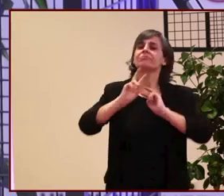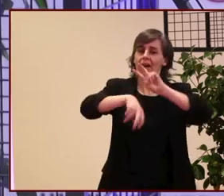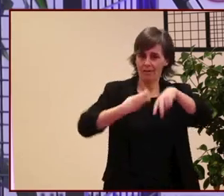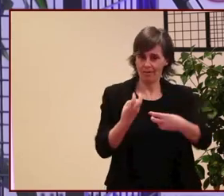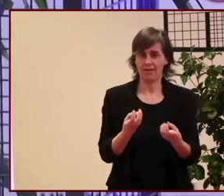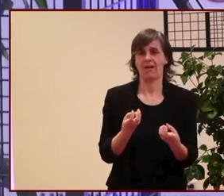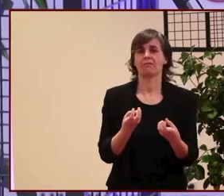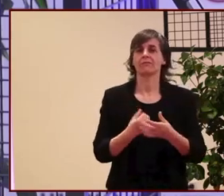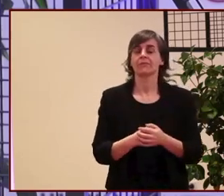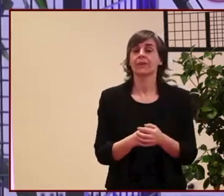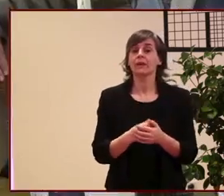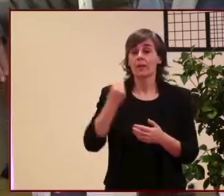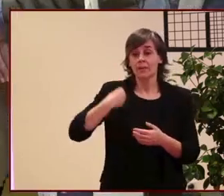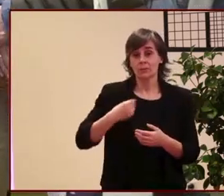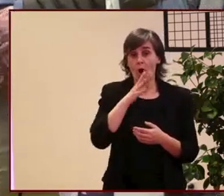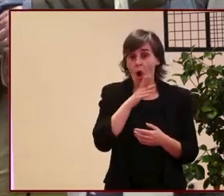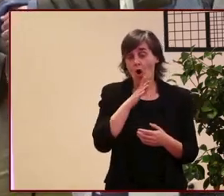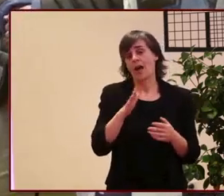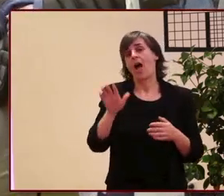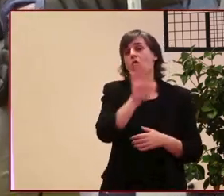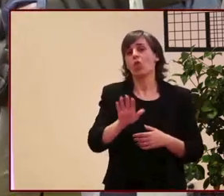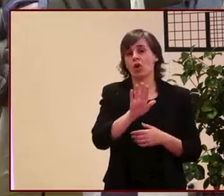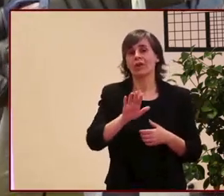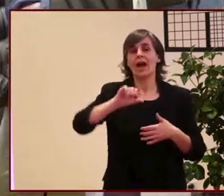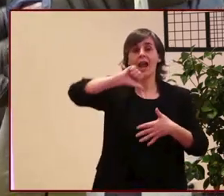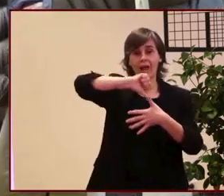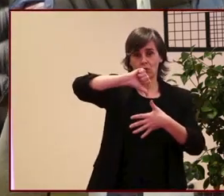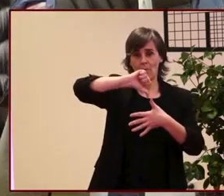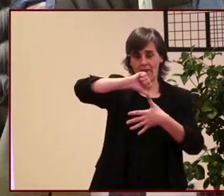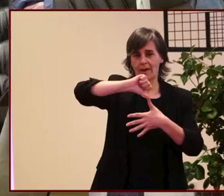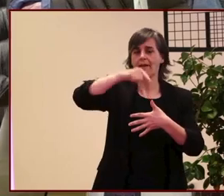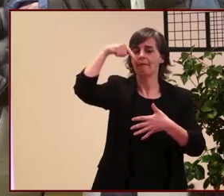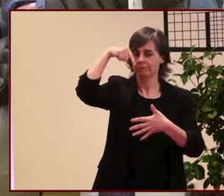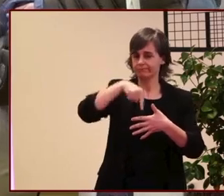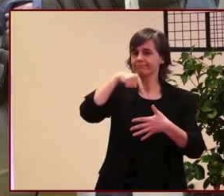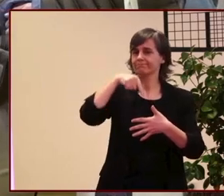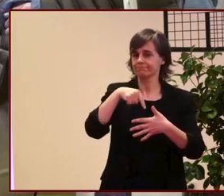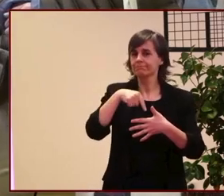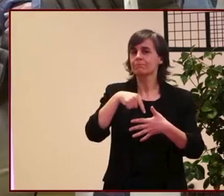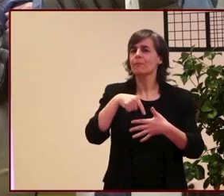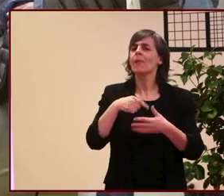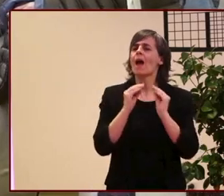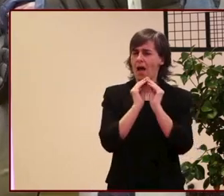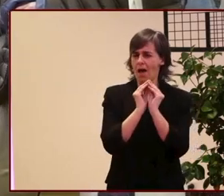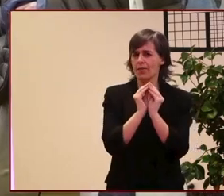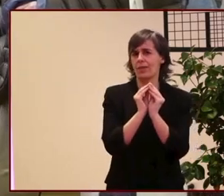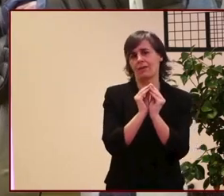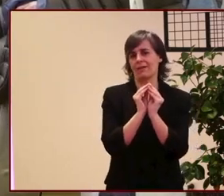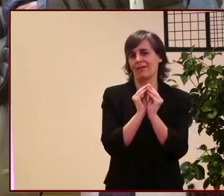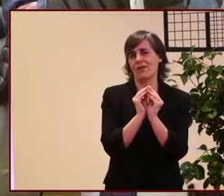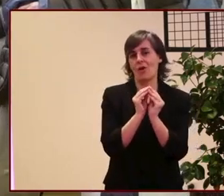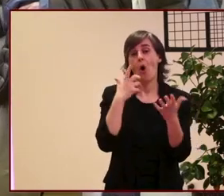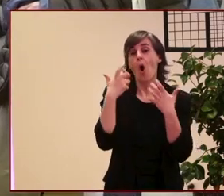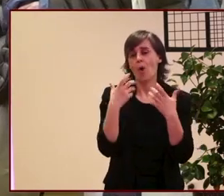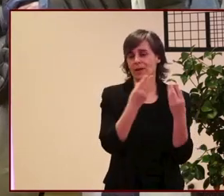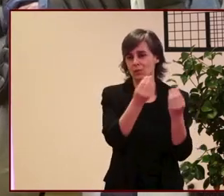este mismo momento en latinoamérica se están haciendo muchas obras textiles de digamos de este de esta